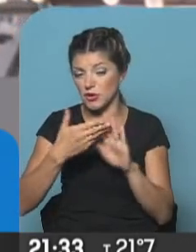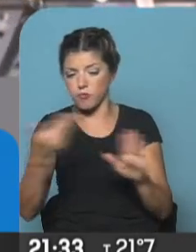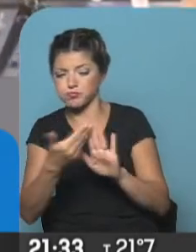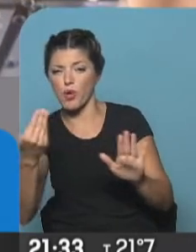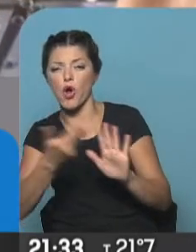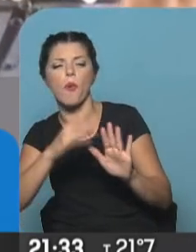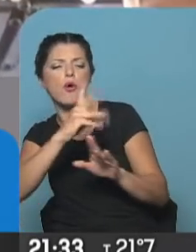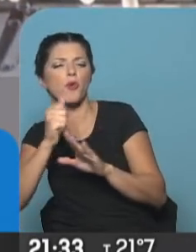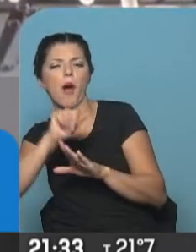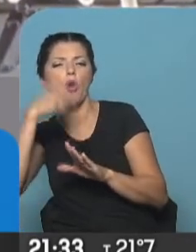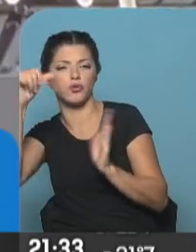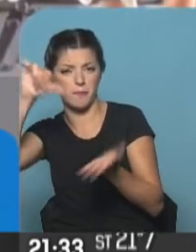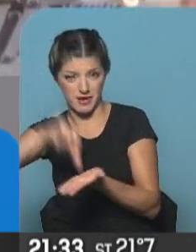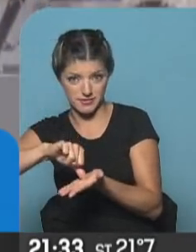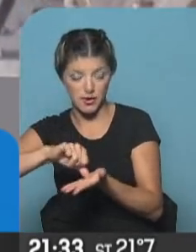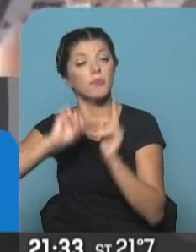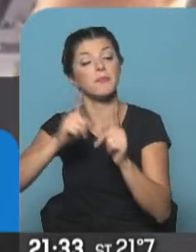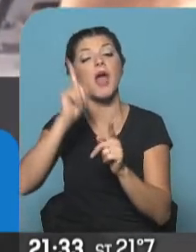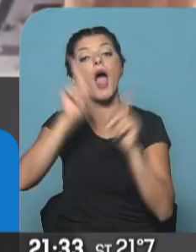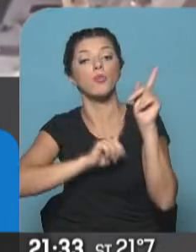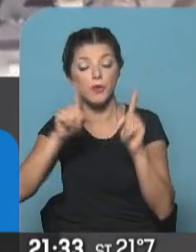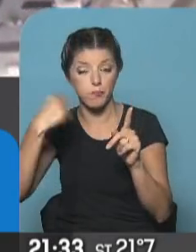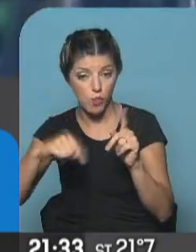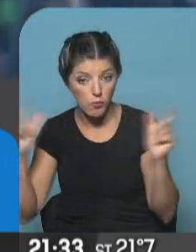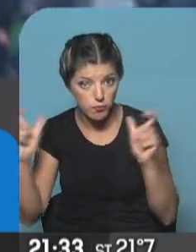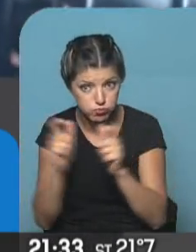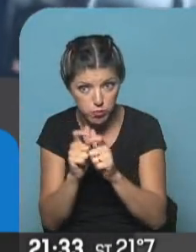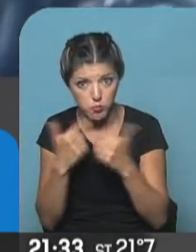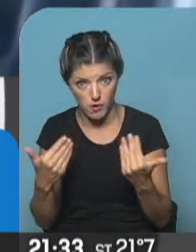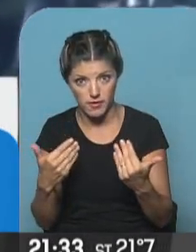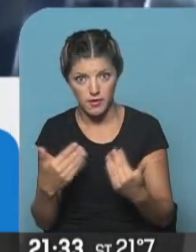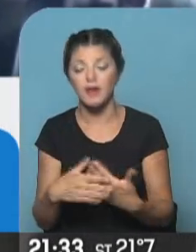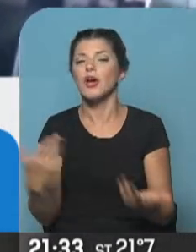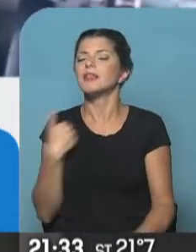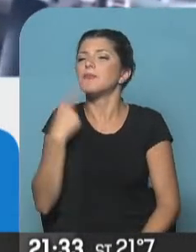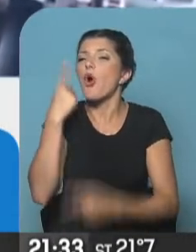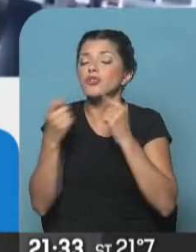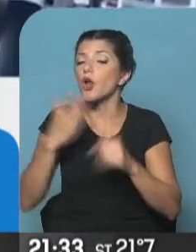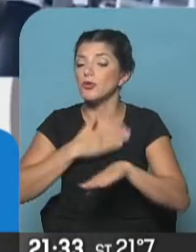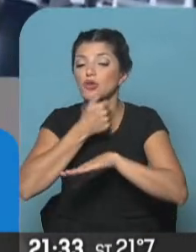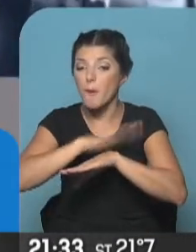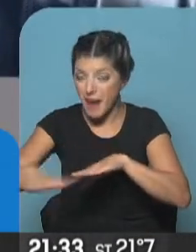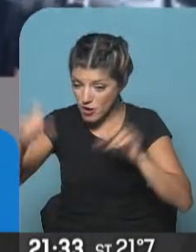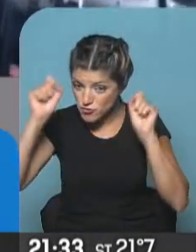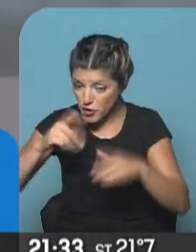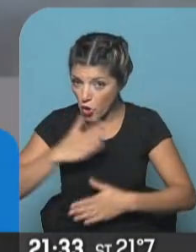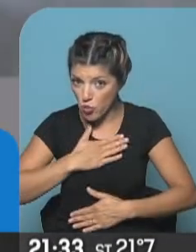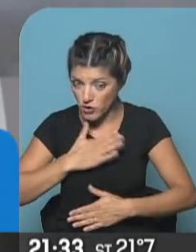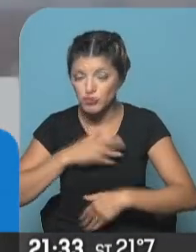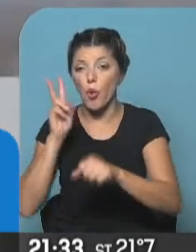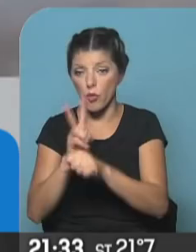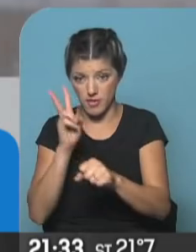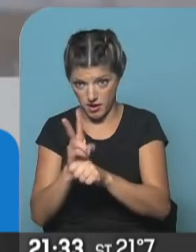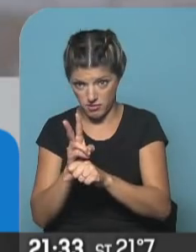que hay riesgo de extinguirse. Entonces rápidamente tenemos que recuperar el control de su espacio marítimo. Y hemos perdido el control de nuestro espacio